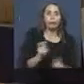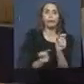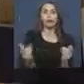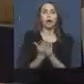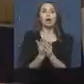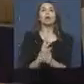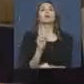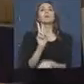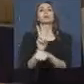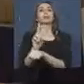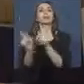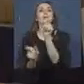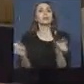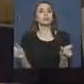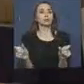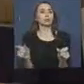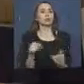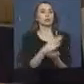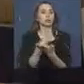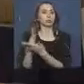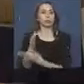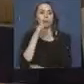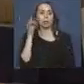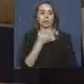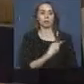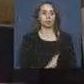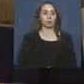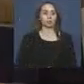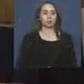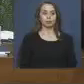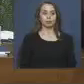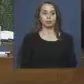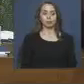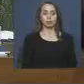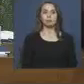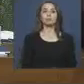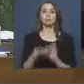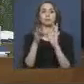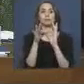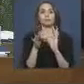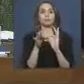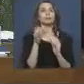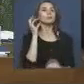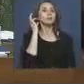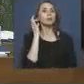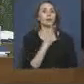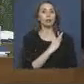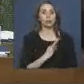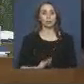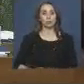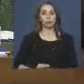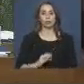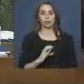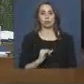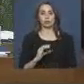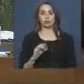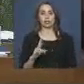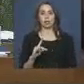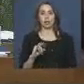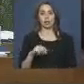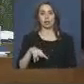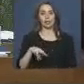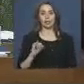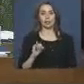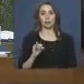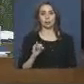que se desempeña en los establecimientos afectados. He dicho, señor presidente. Gracias, diputada Daniela Chicardini,